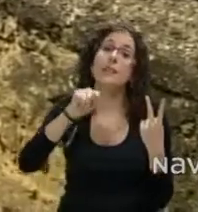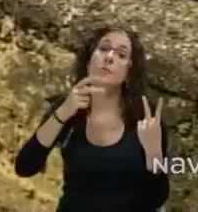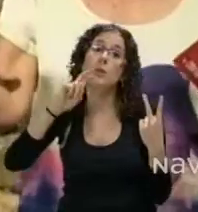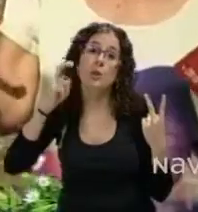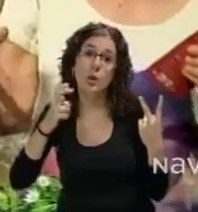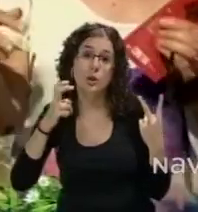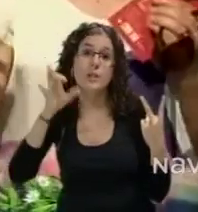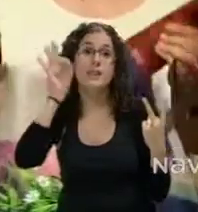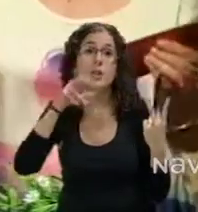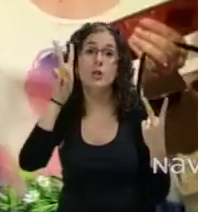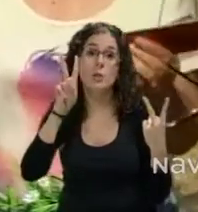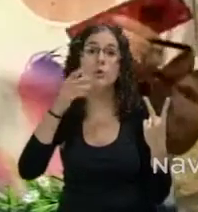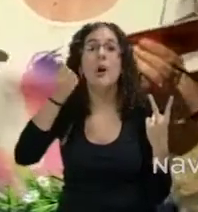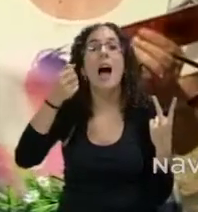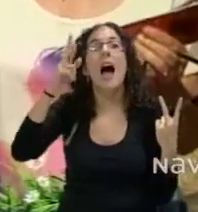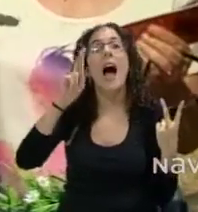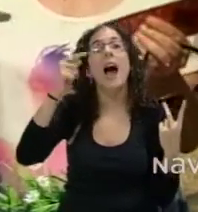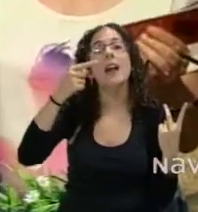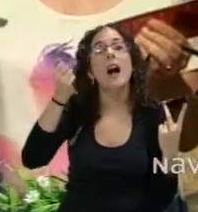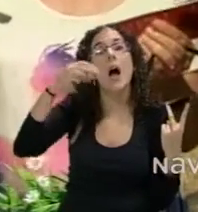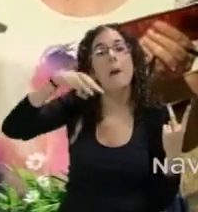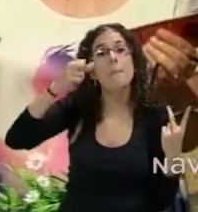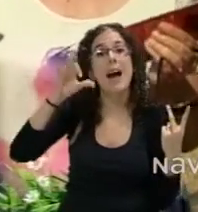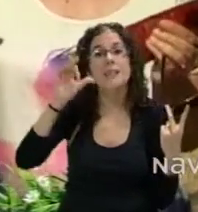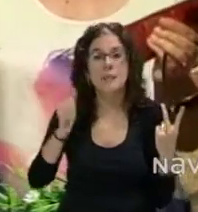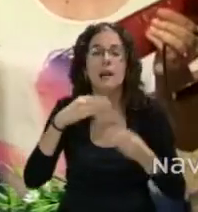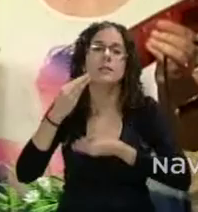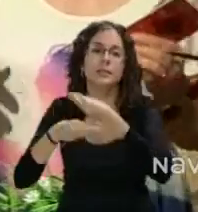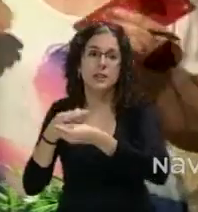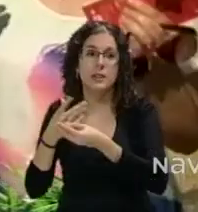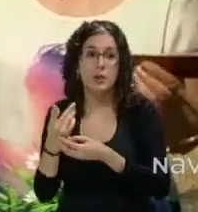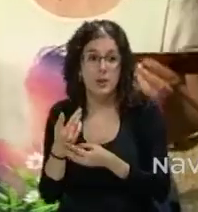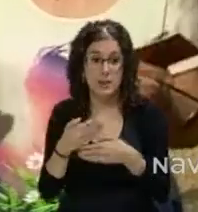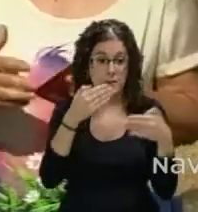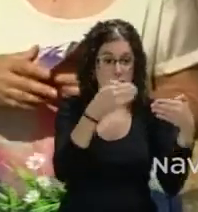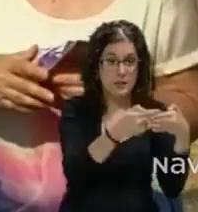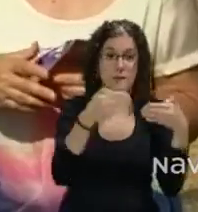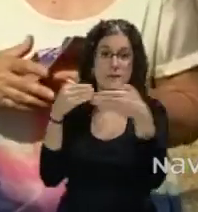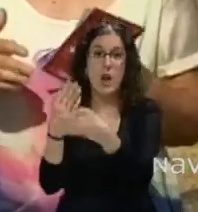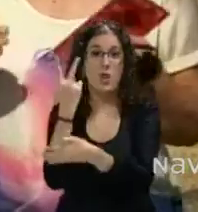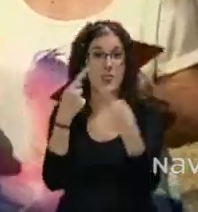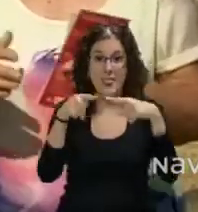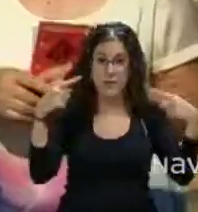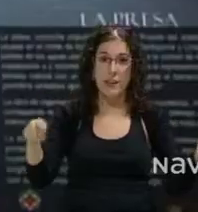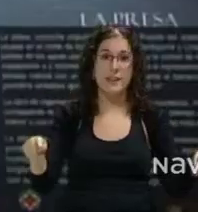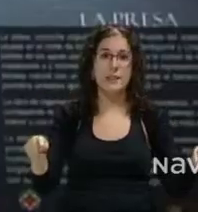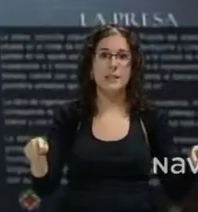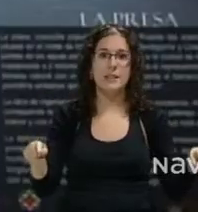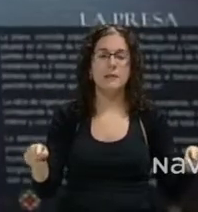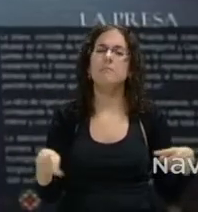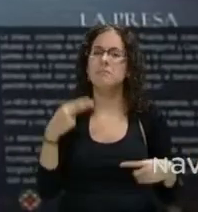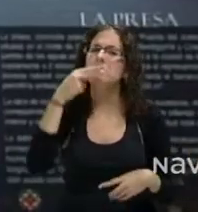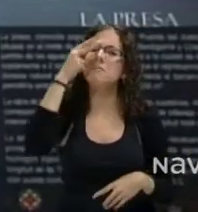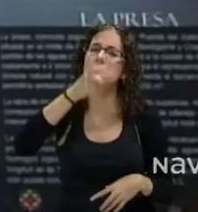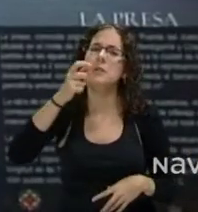argamasa, de hormigón romano. Entonces, esa característica de que haya dos diques diferentes también hace que los visitantes suban a verlas.